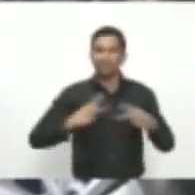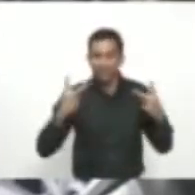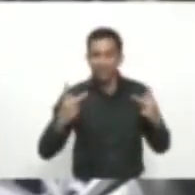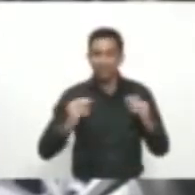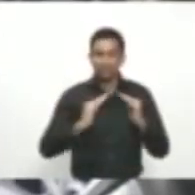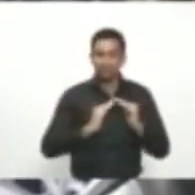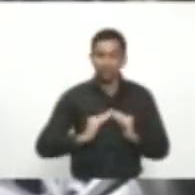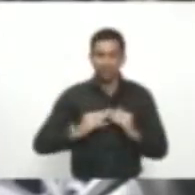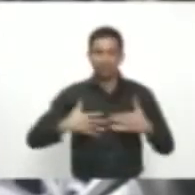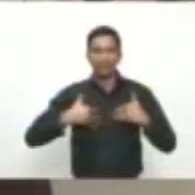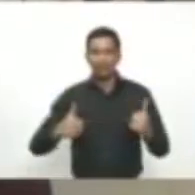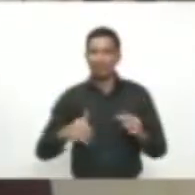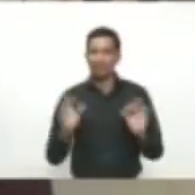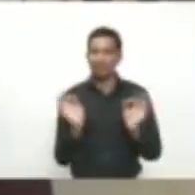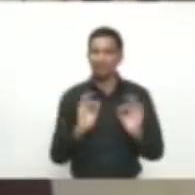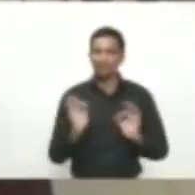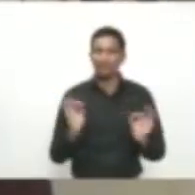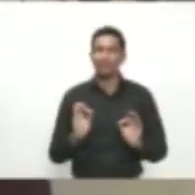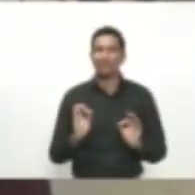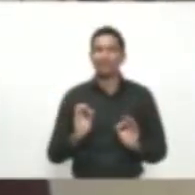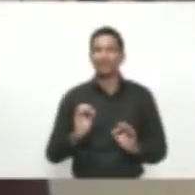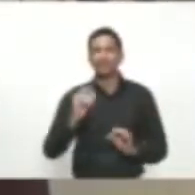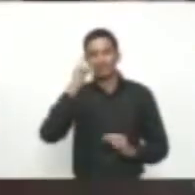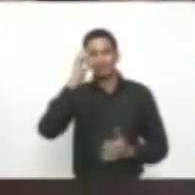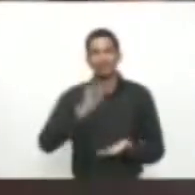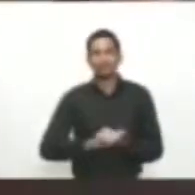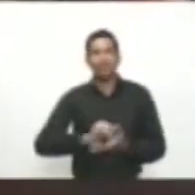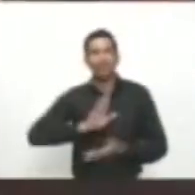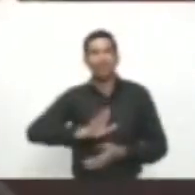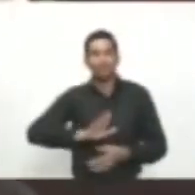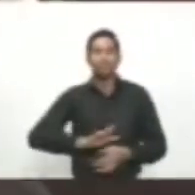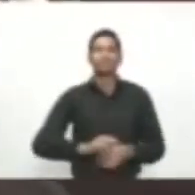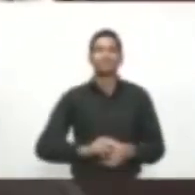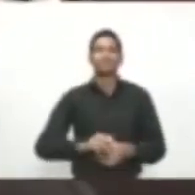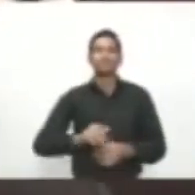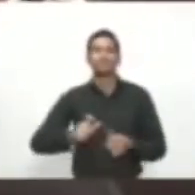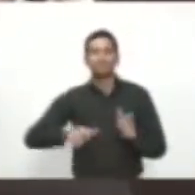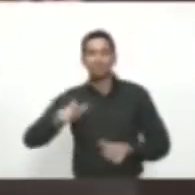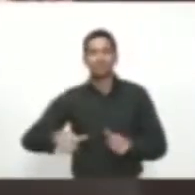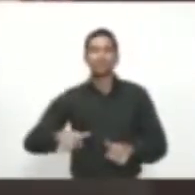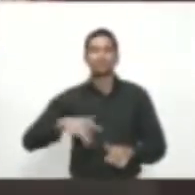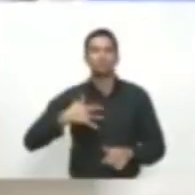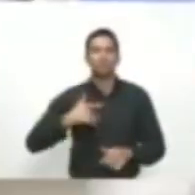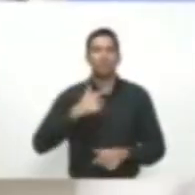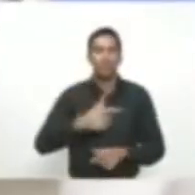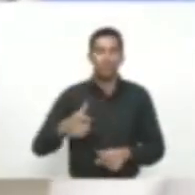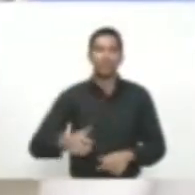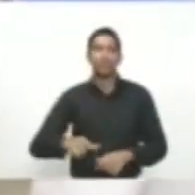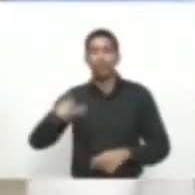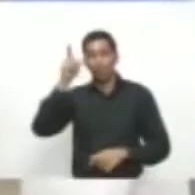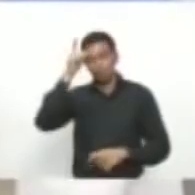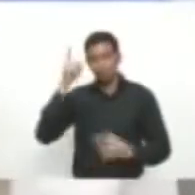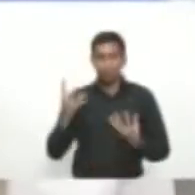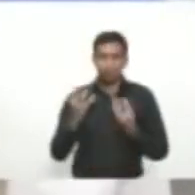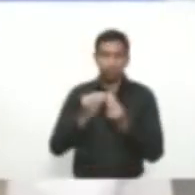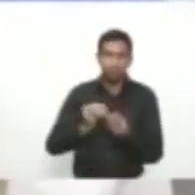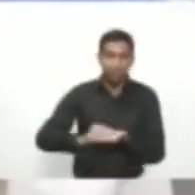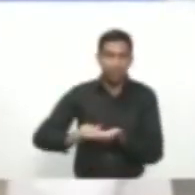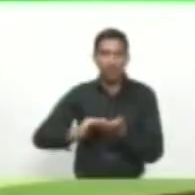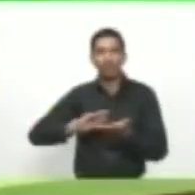contrario, hay muchas amenazas. Córdoba asistió como invitado especial al foro Universidad y su compromiso por la paz.